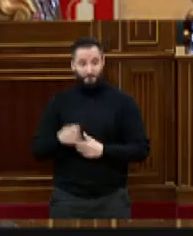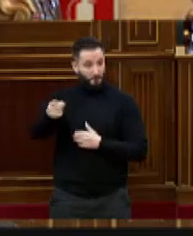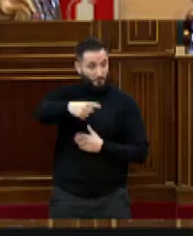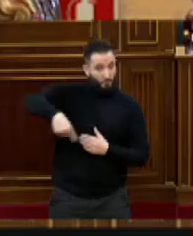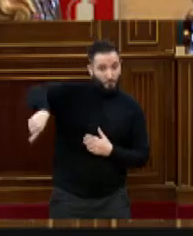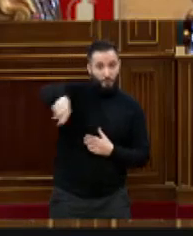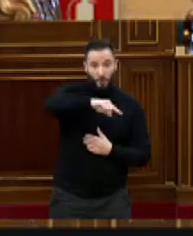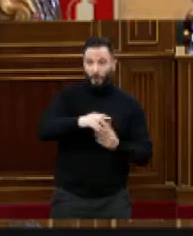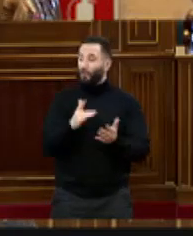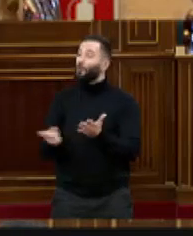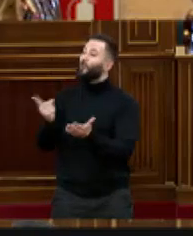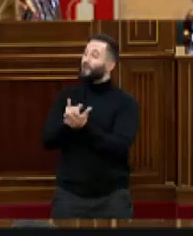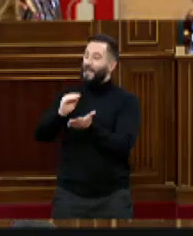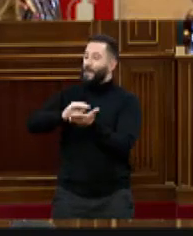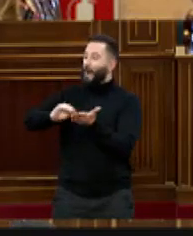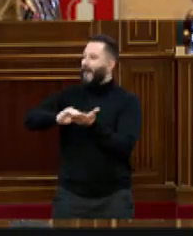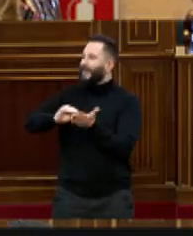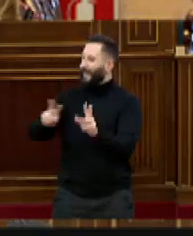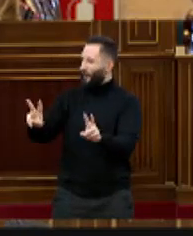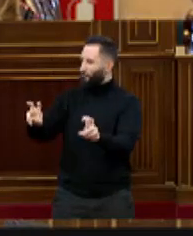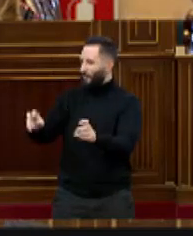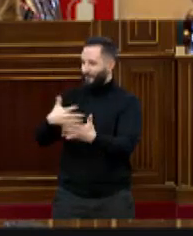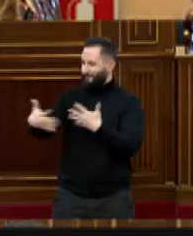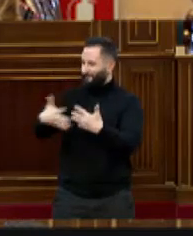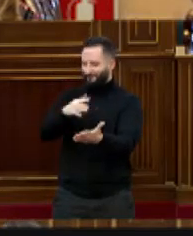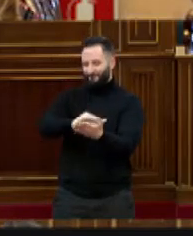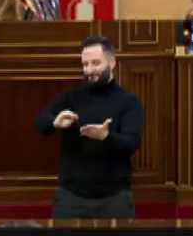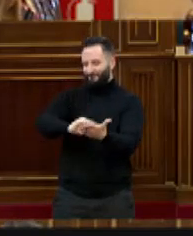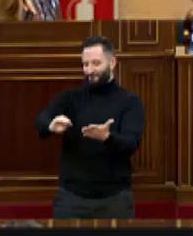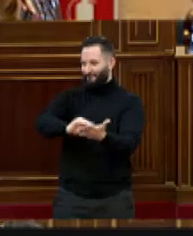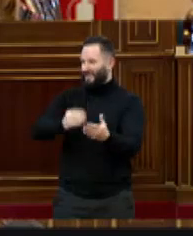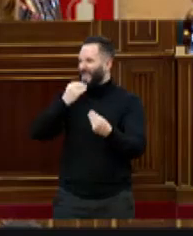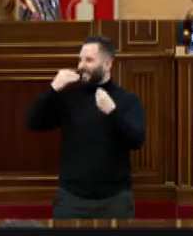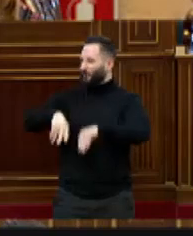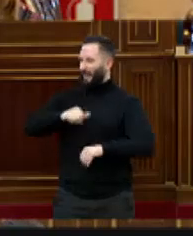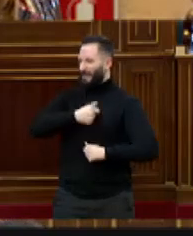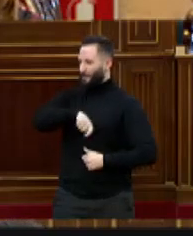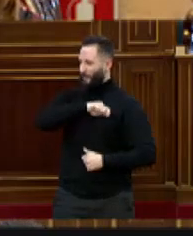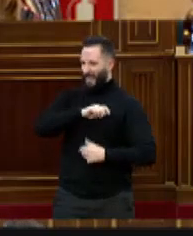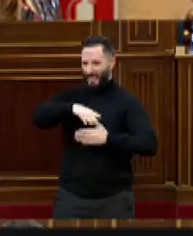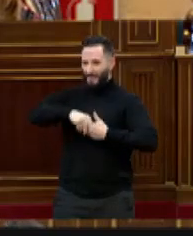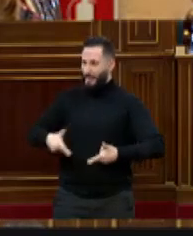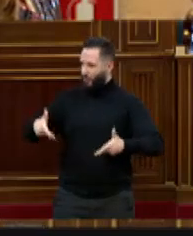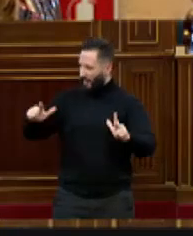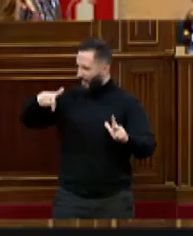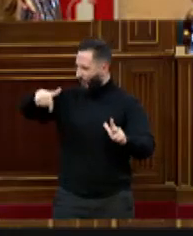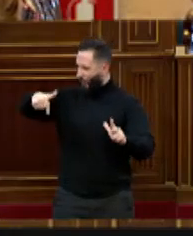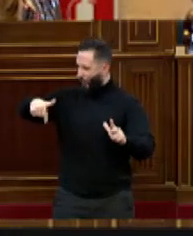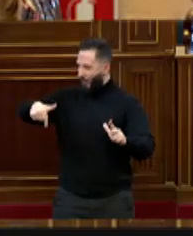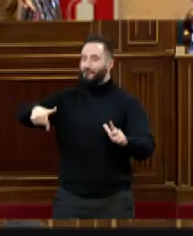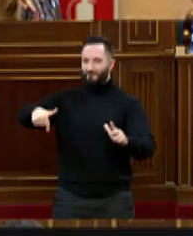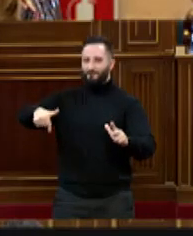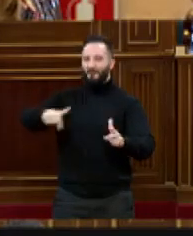escriben una página de oro más de la historia democrática de nuestro país porque hoy